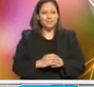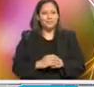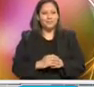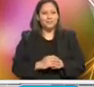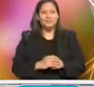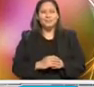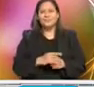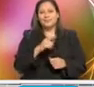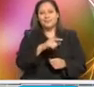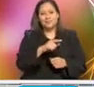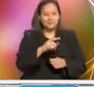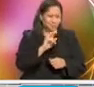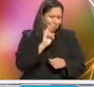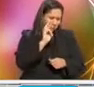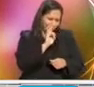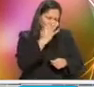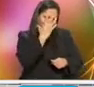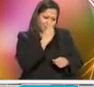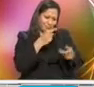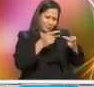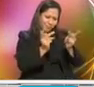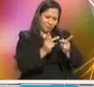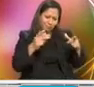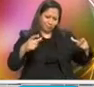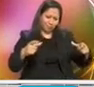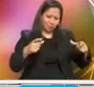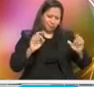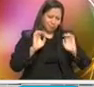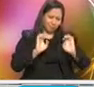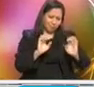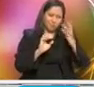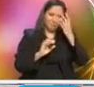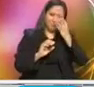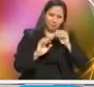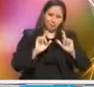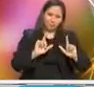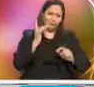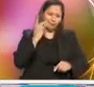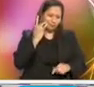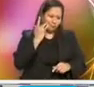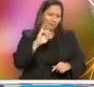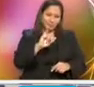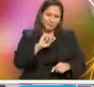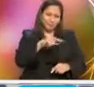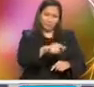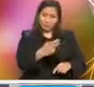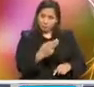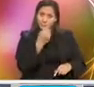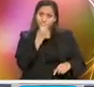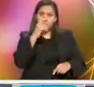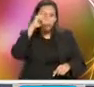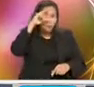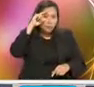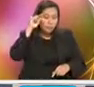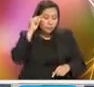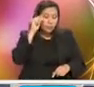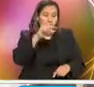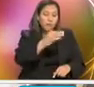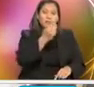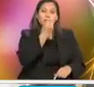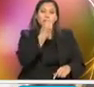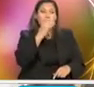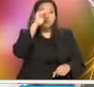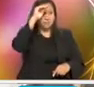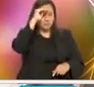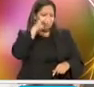se vea. Además, siempre bonito el plato Sí, pues adornado. hay que intentar adornarle ahí un poquito. Que ¿no? esto también se come, la hojita que pusiste, Sí, y luego las personas sí, creen que cilantro. nada más